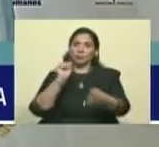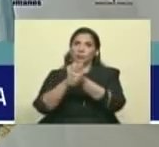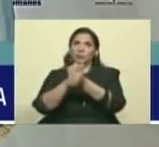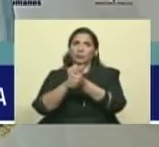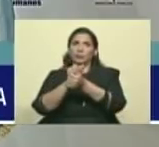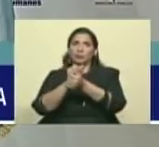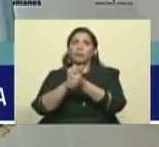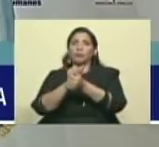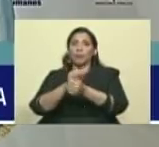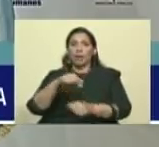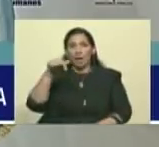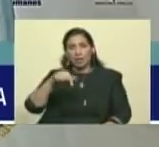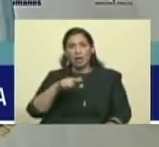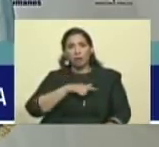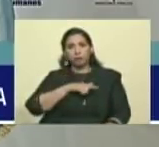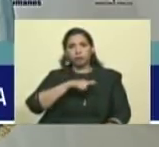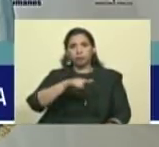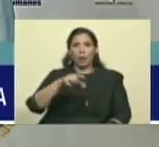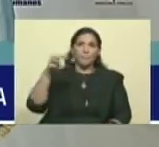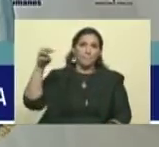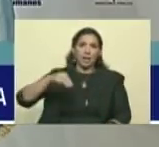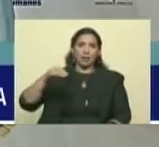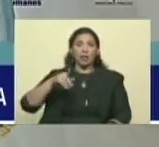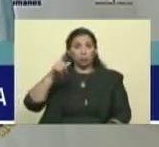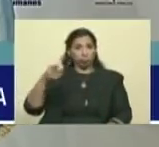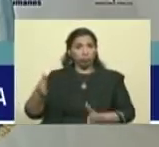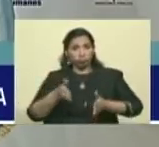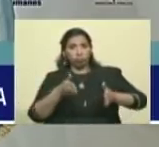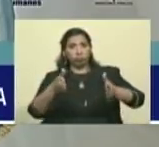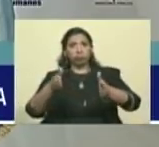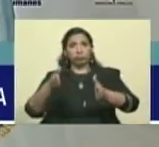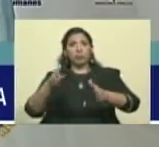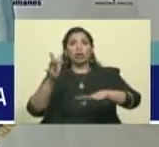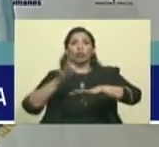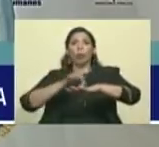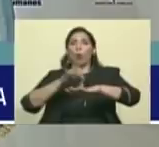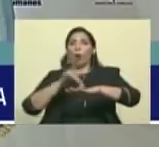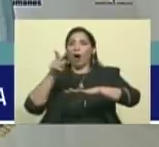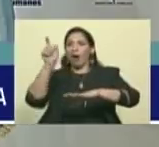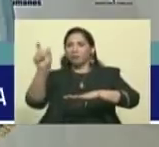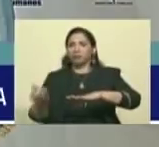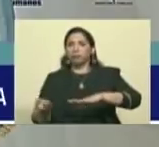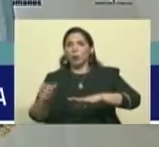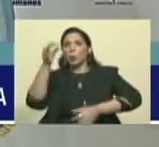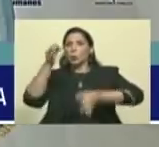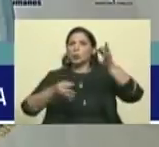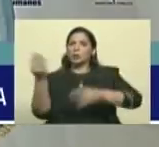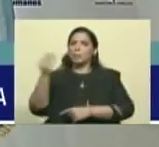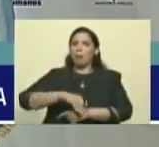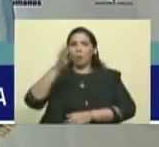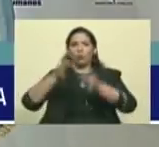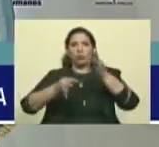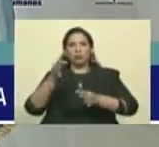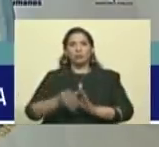de Maiquetía. Ese es el destino que le toca pues a este tipo de delincuentes. Justicia